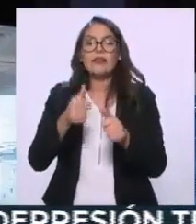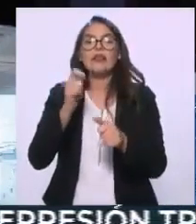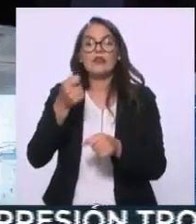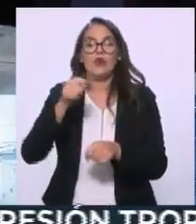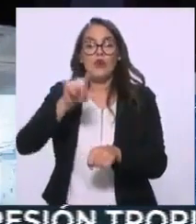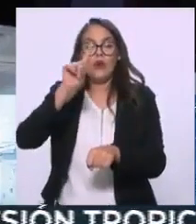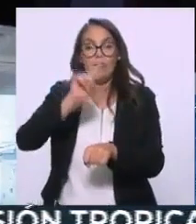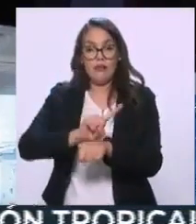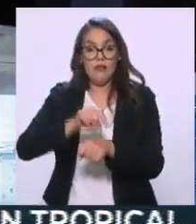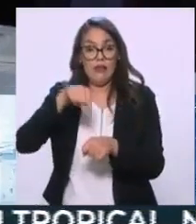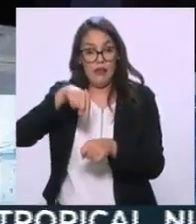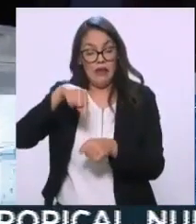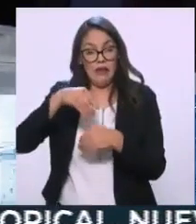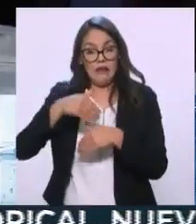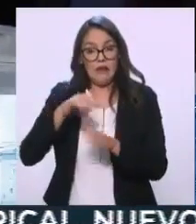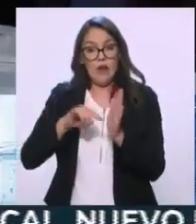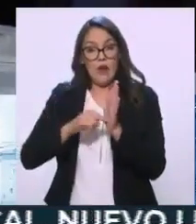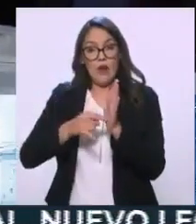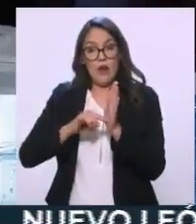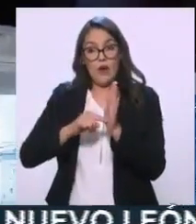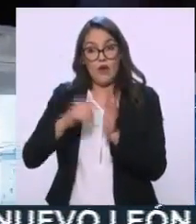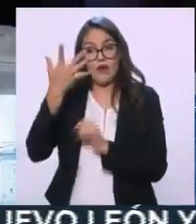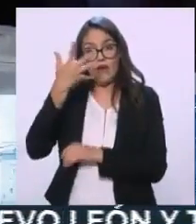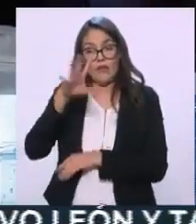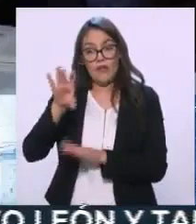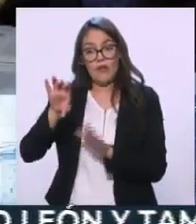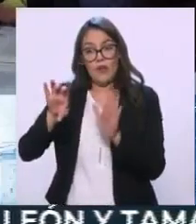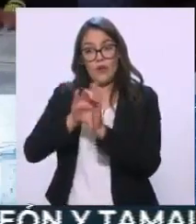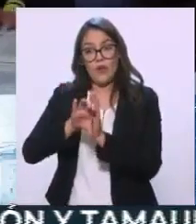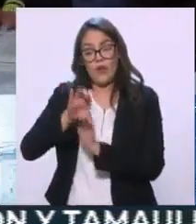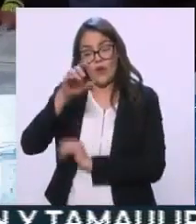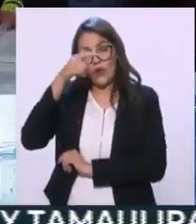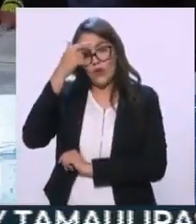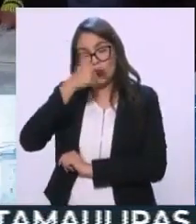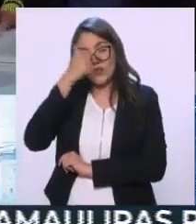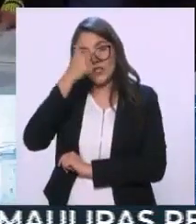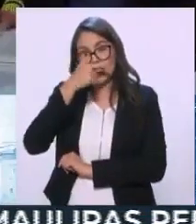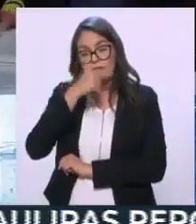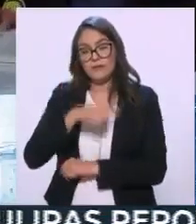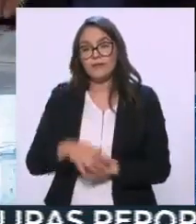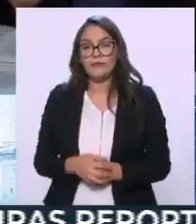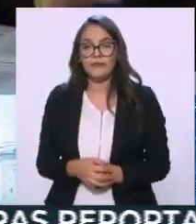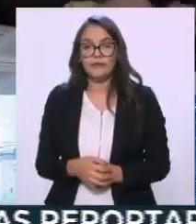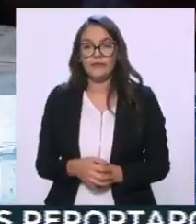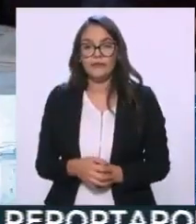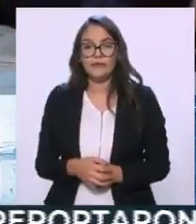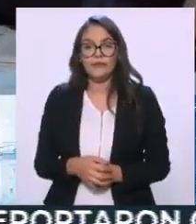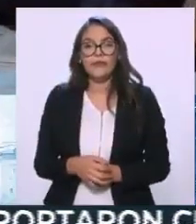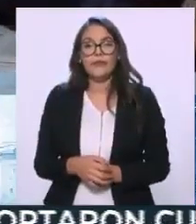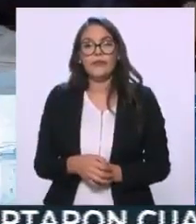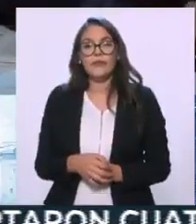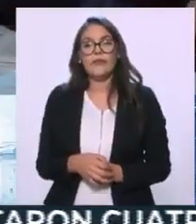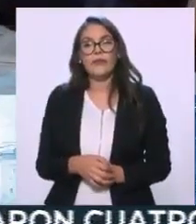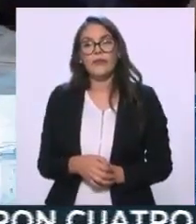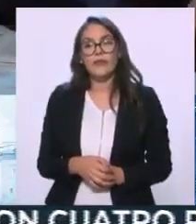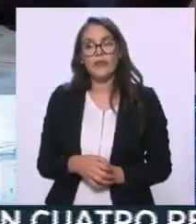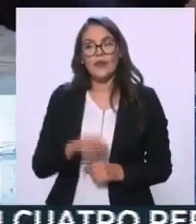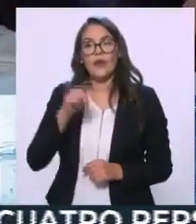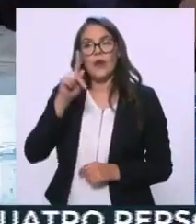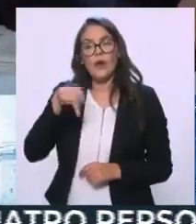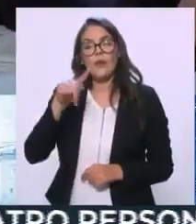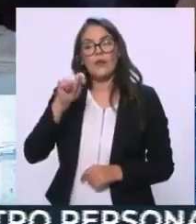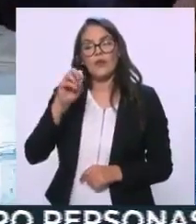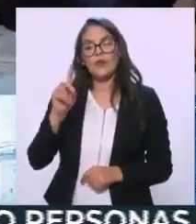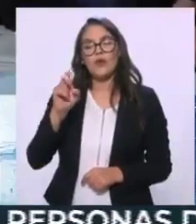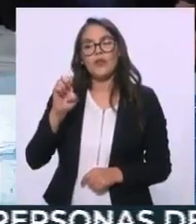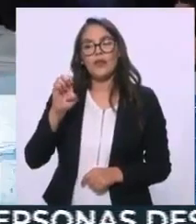de hoy a las 10:15. 10:15 de la noche. Menos tánatos y más ceros. Punto de Eso es.